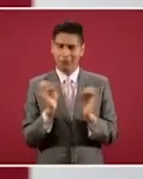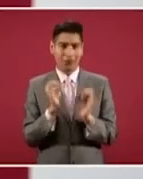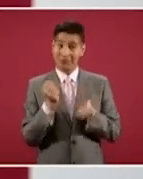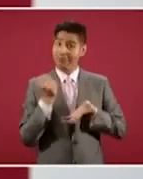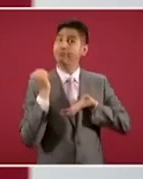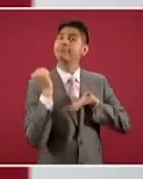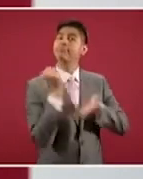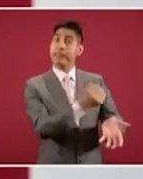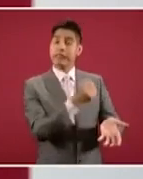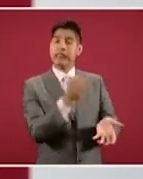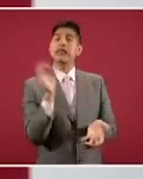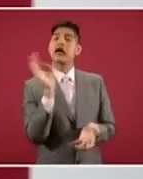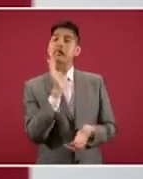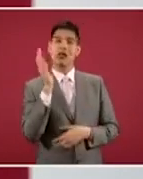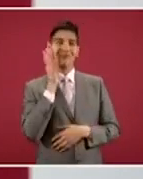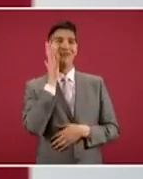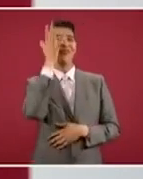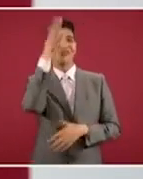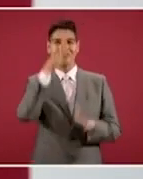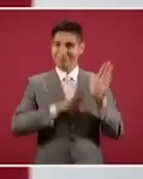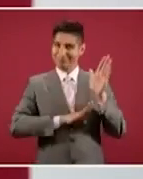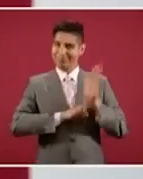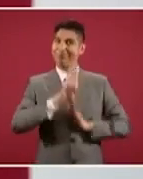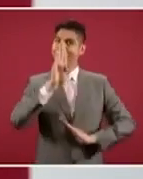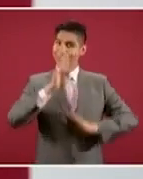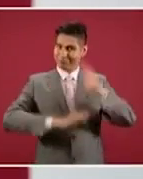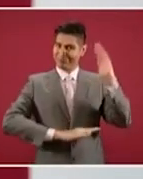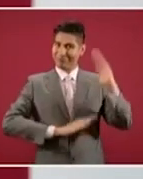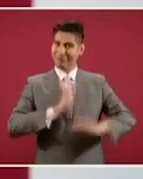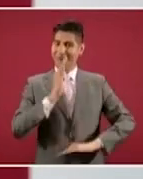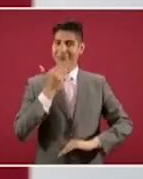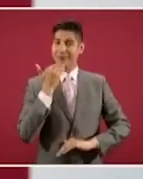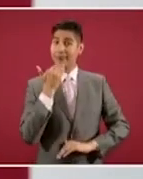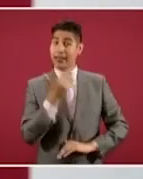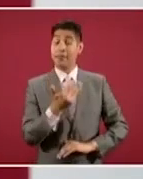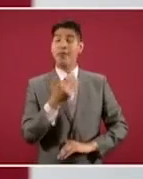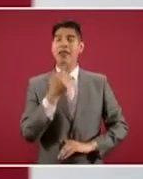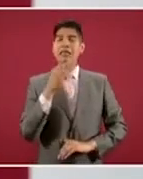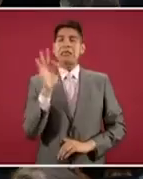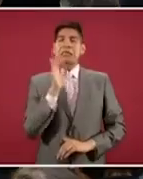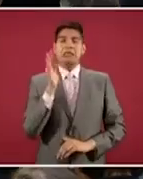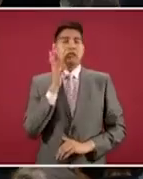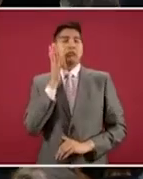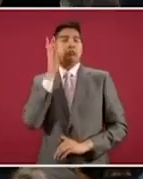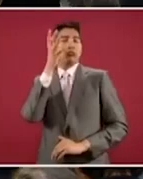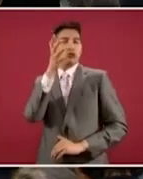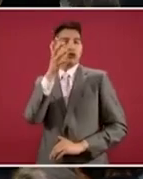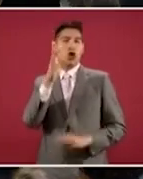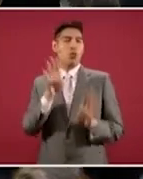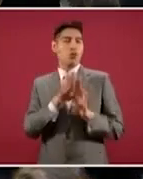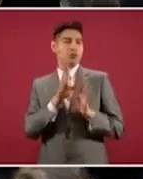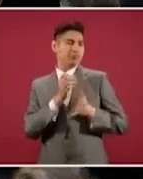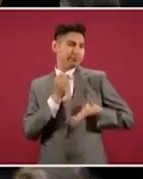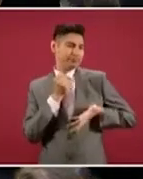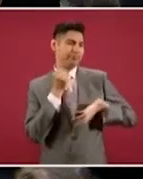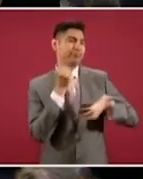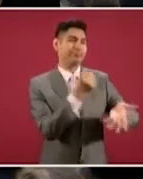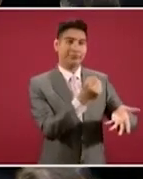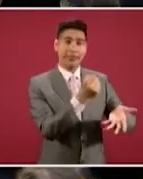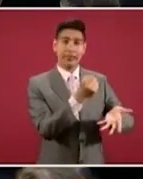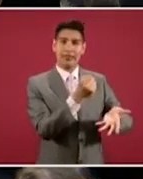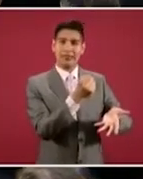inversión para un mejor país es invertir para mirar al futuro y responder una pregunta